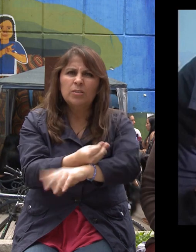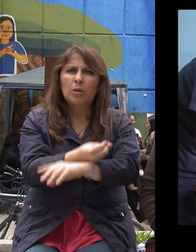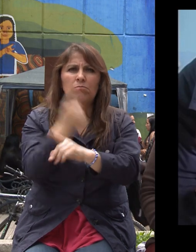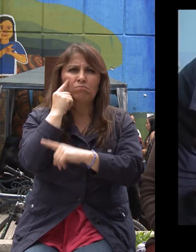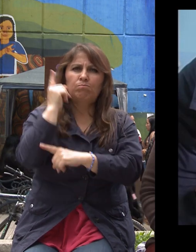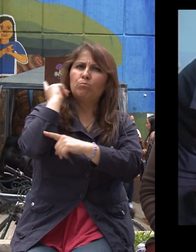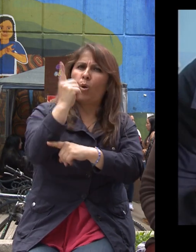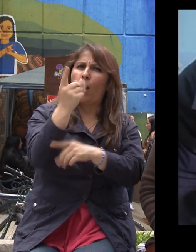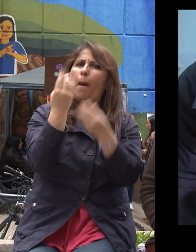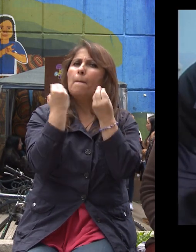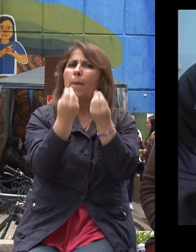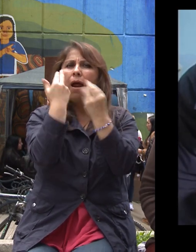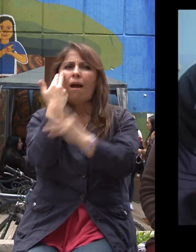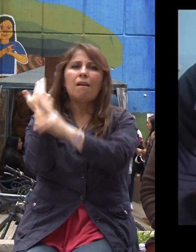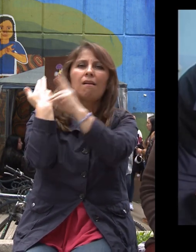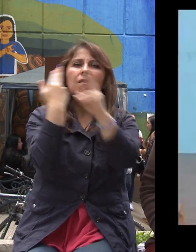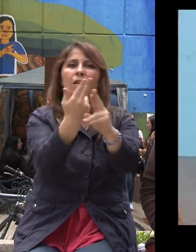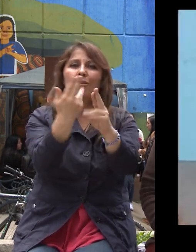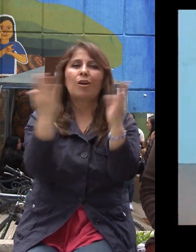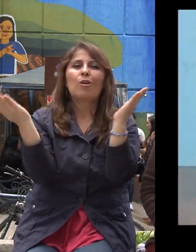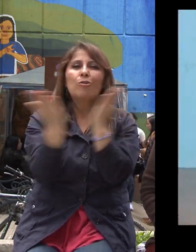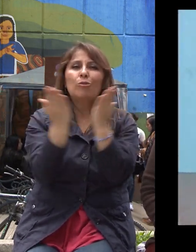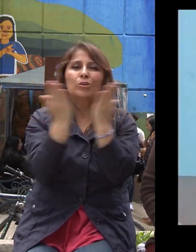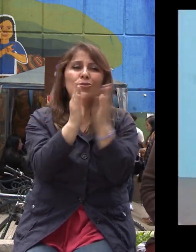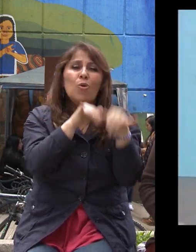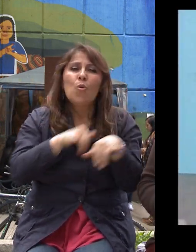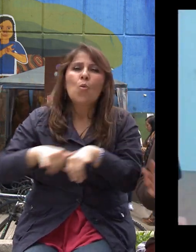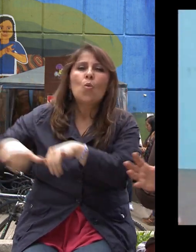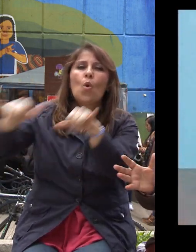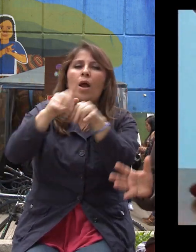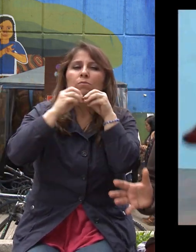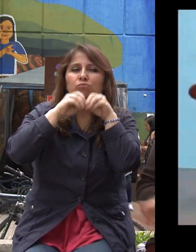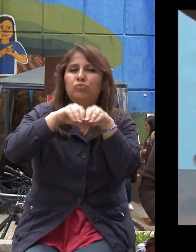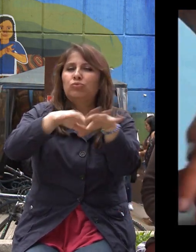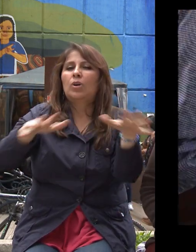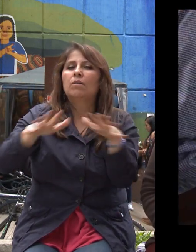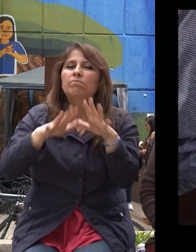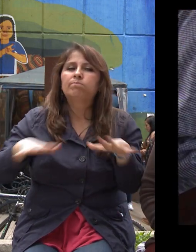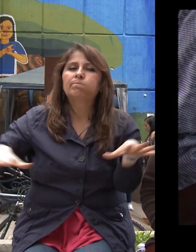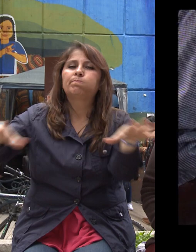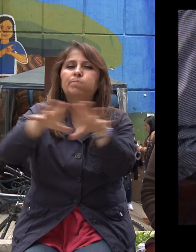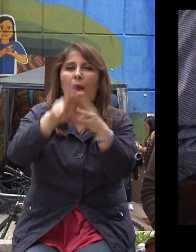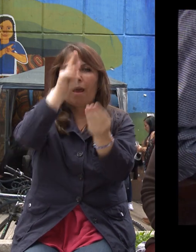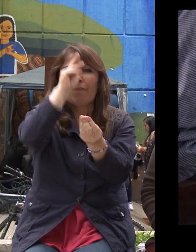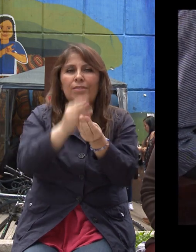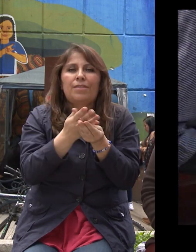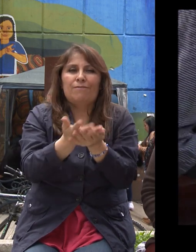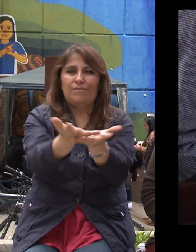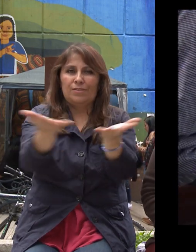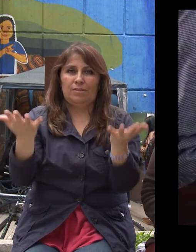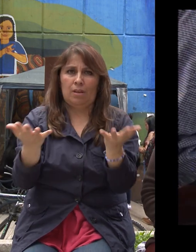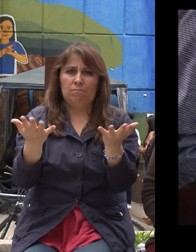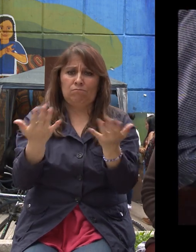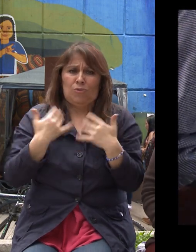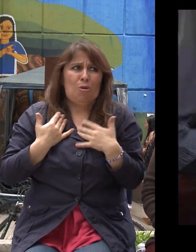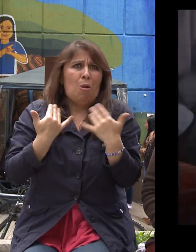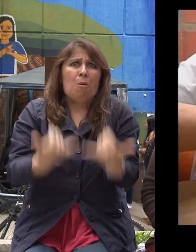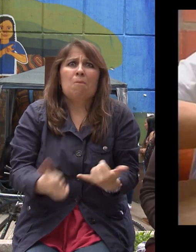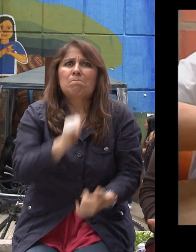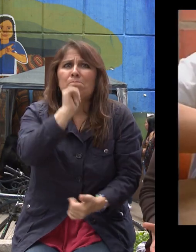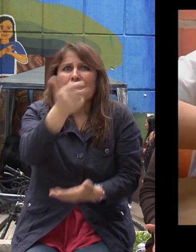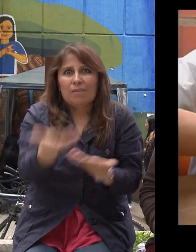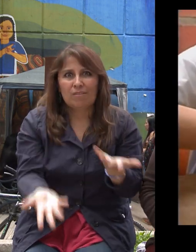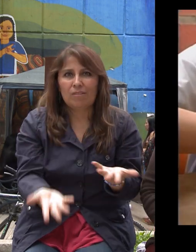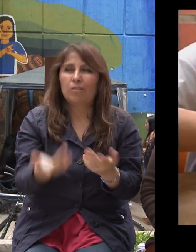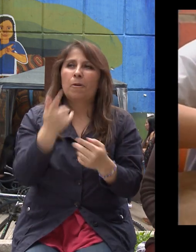el reconocimiento de la educación para todos desde esos espacios de diversidad. Y hoy día todavía más, con todo este tema